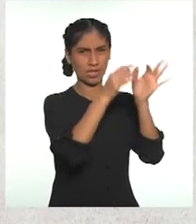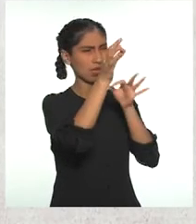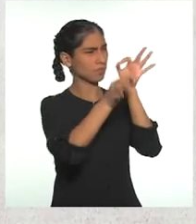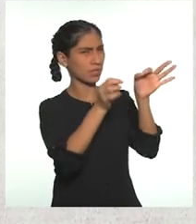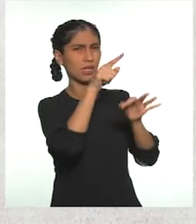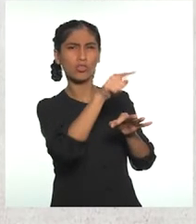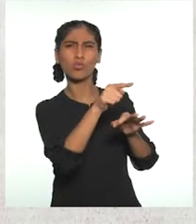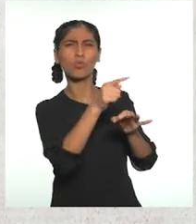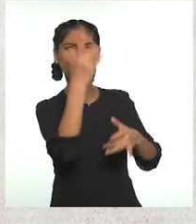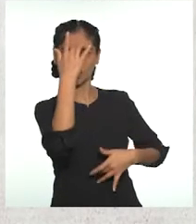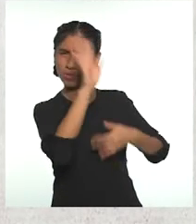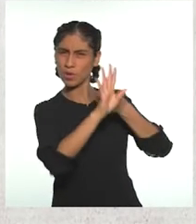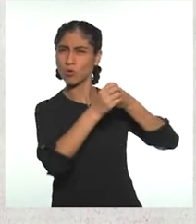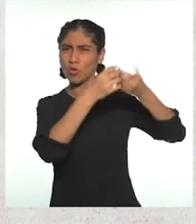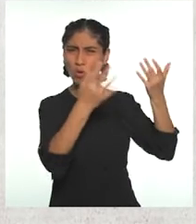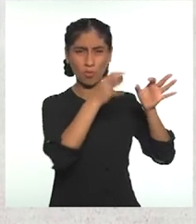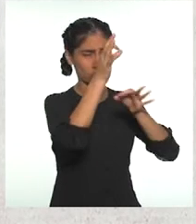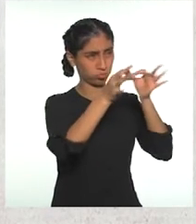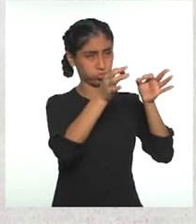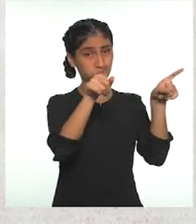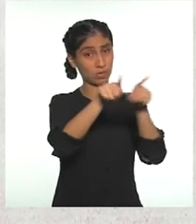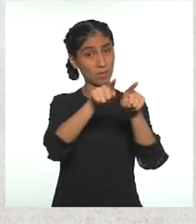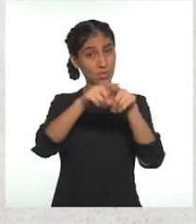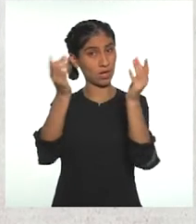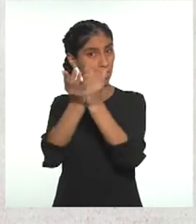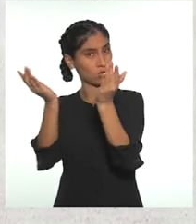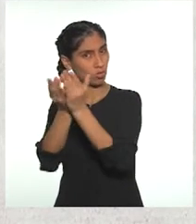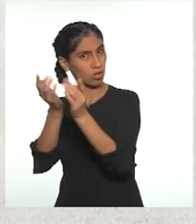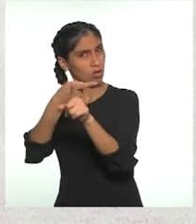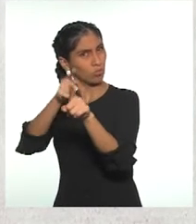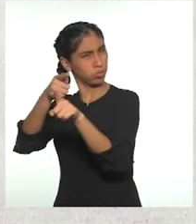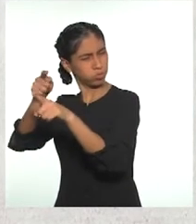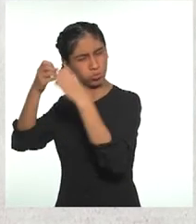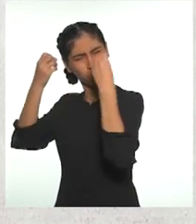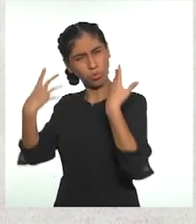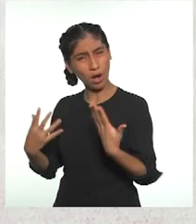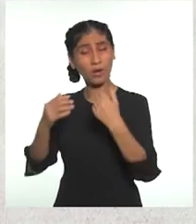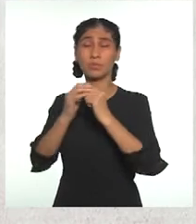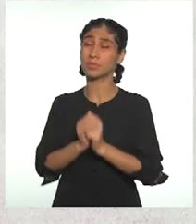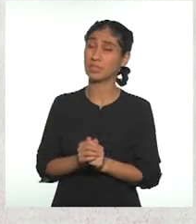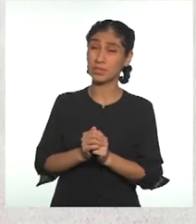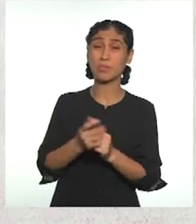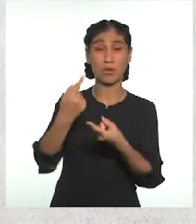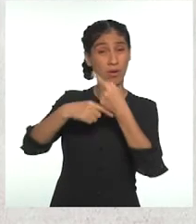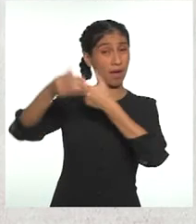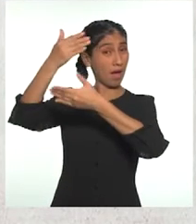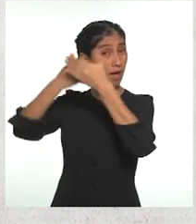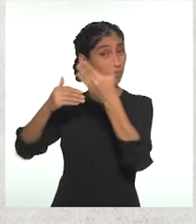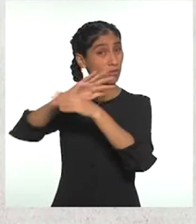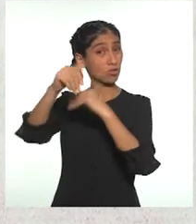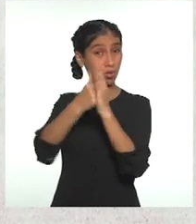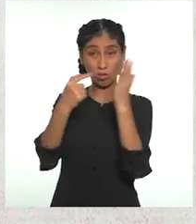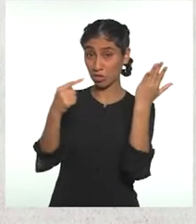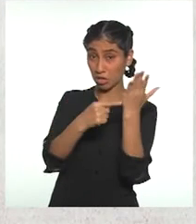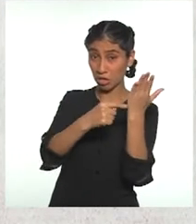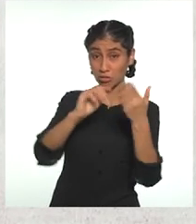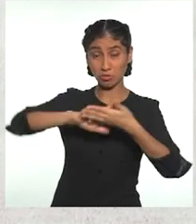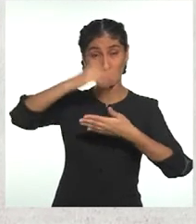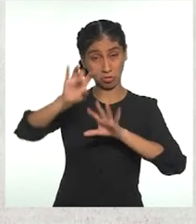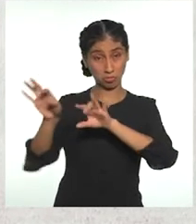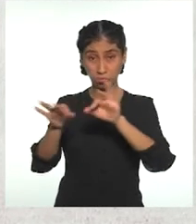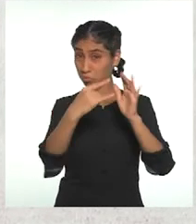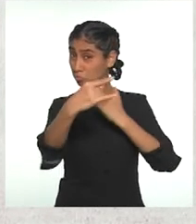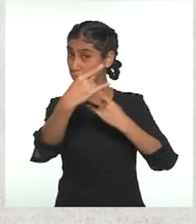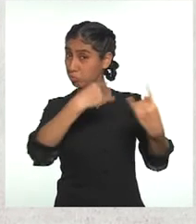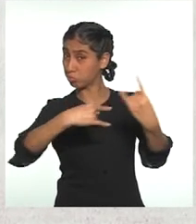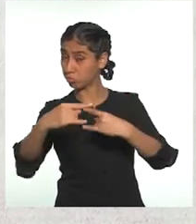participación de la comunidad escolar. ¡Qué increíble! Pensar que en esa época no había la tecnología actual, ni redes sociales para